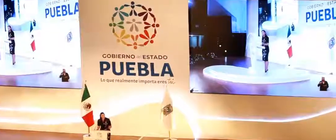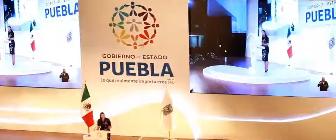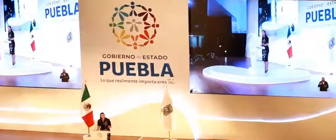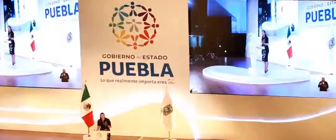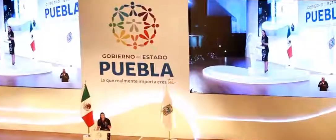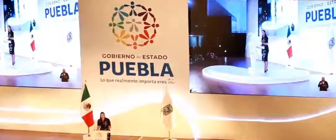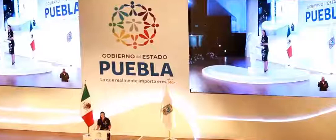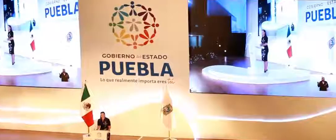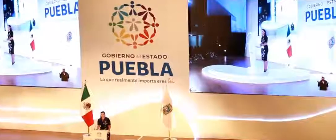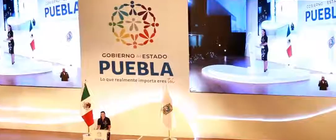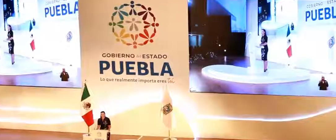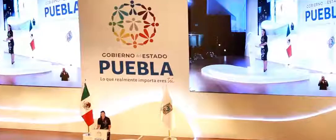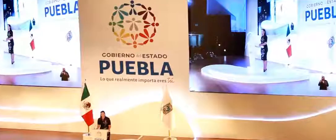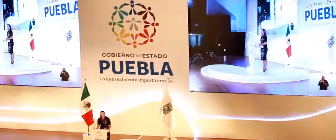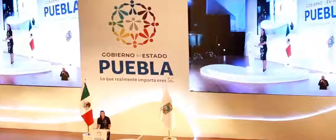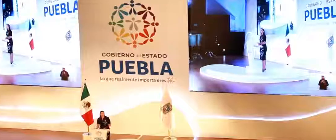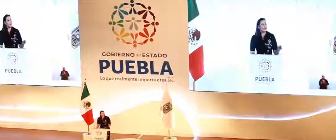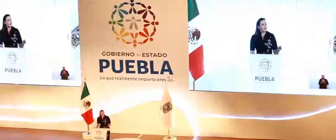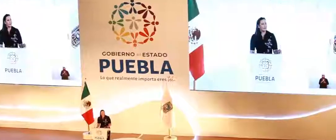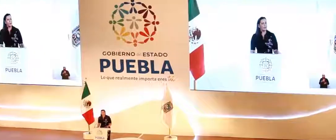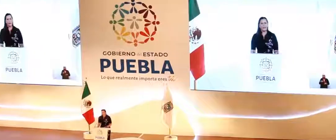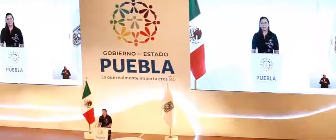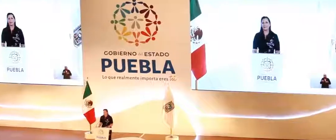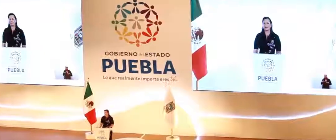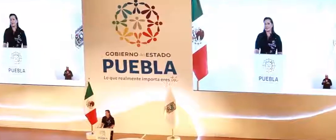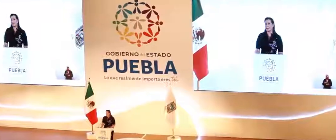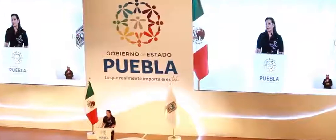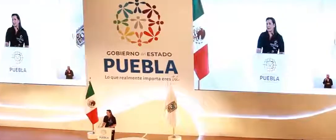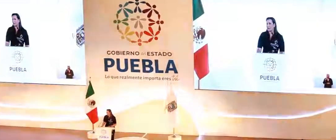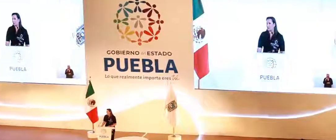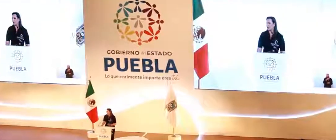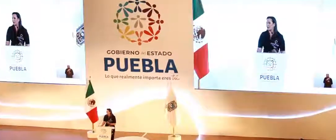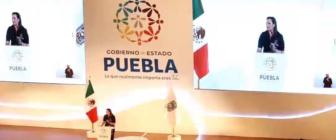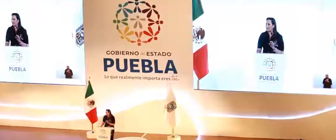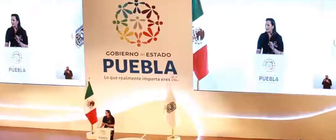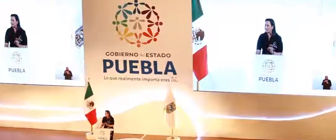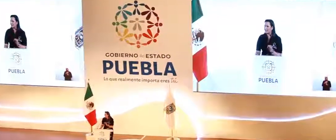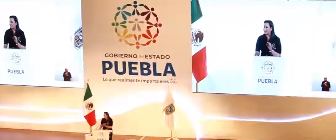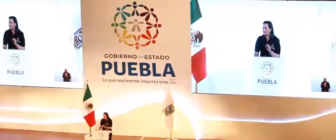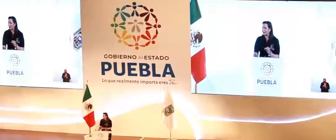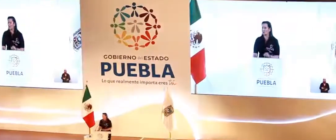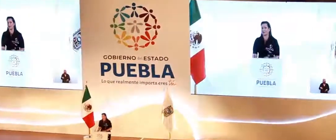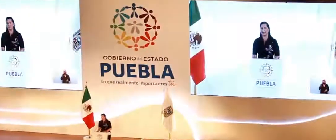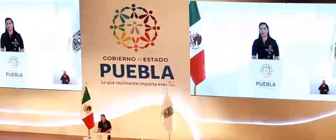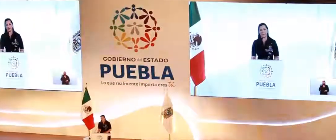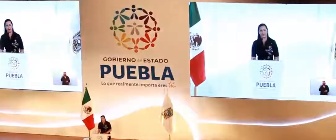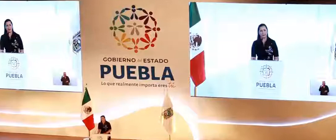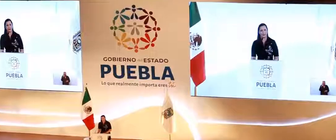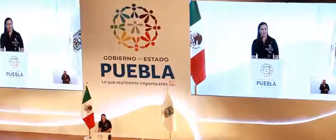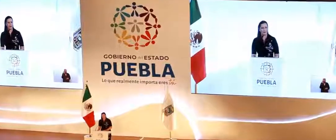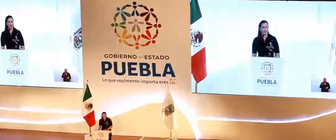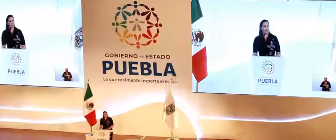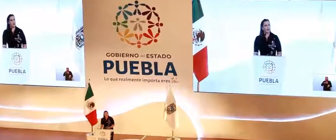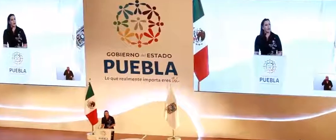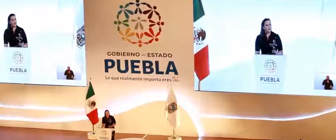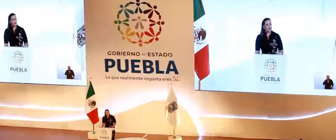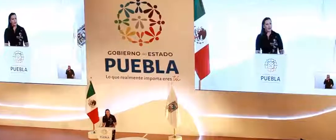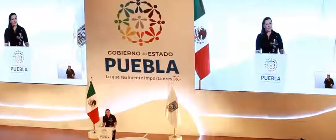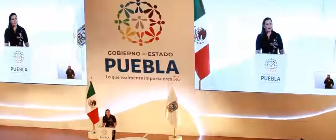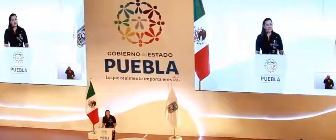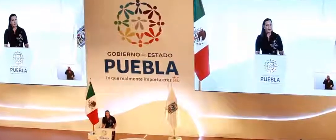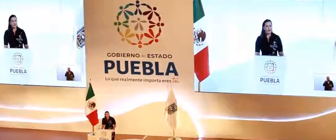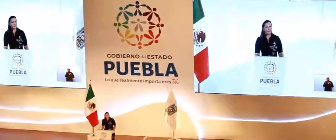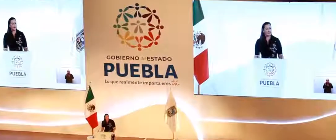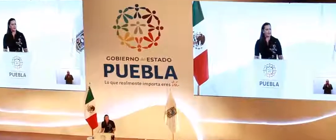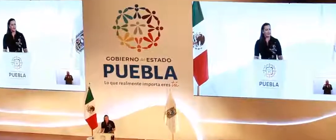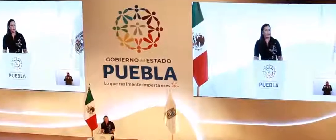eficaz a la delincuencia esta previa de avanzar más rápido en atender las causas de la vagina para